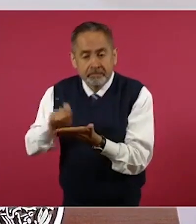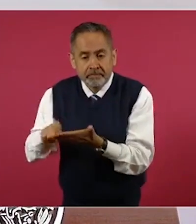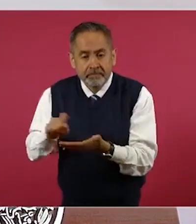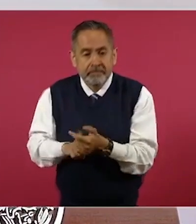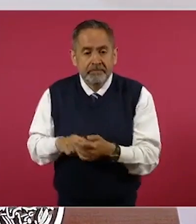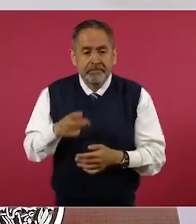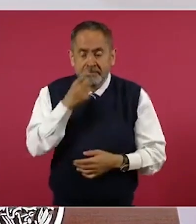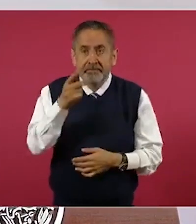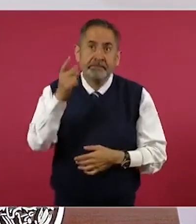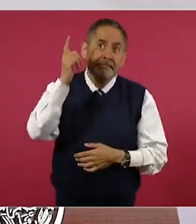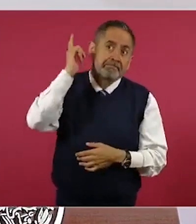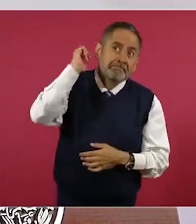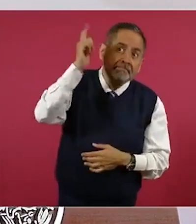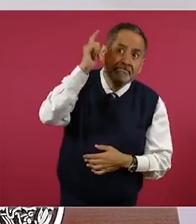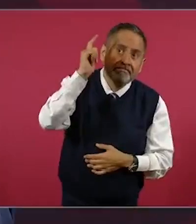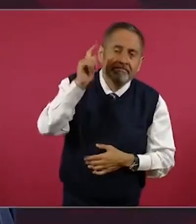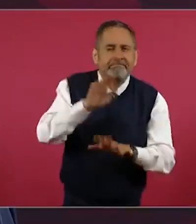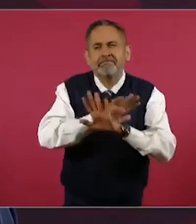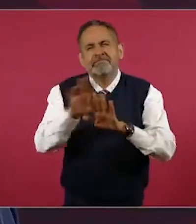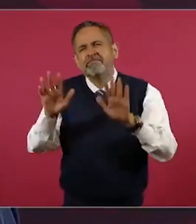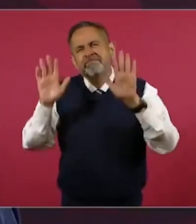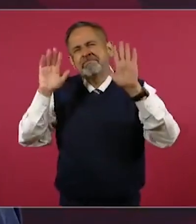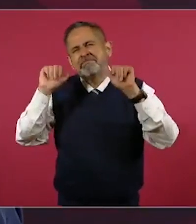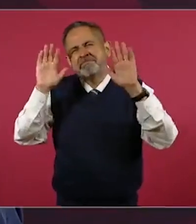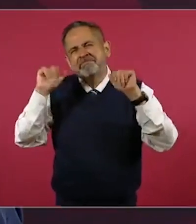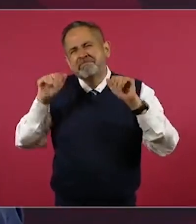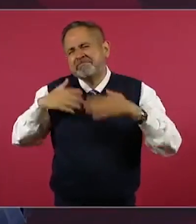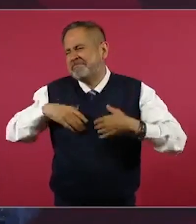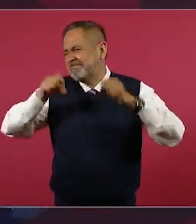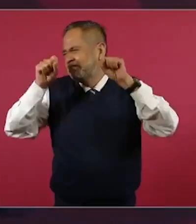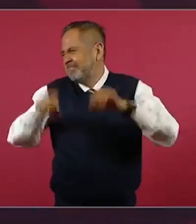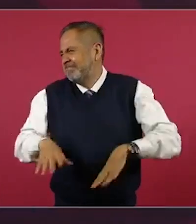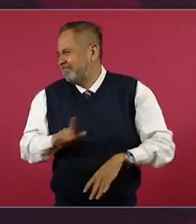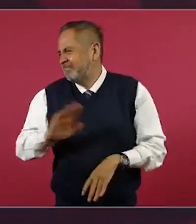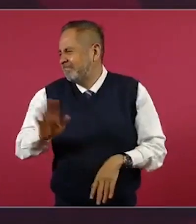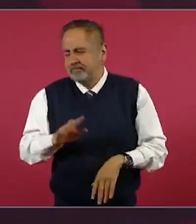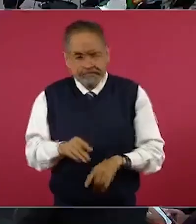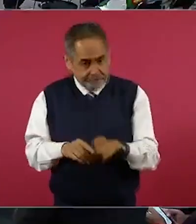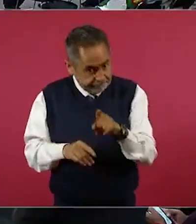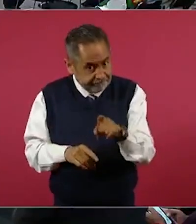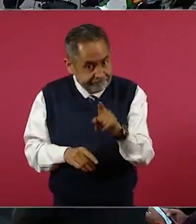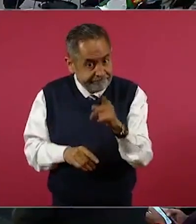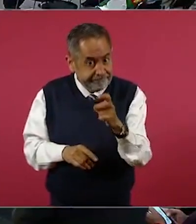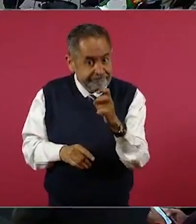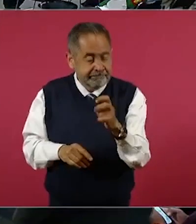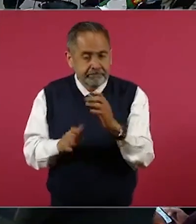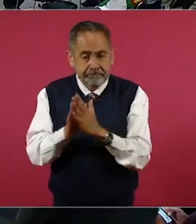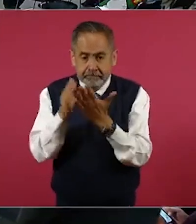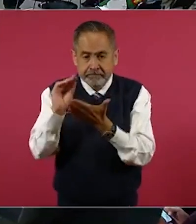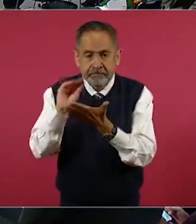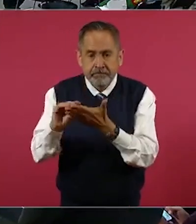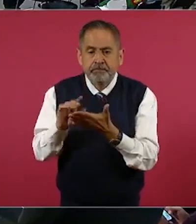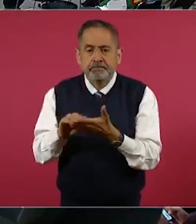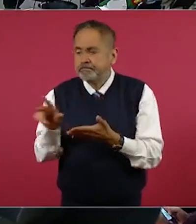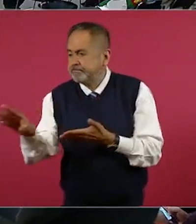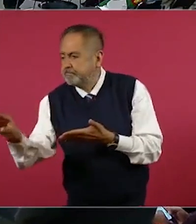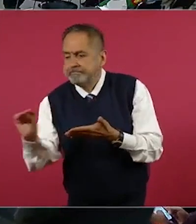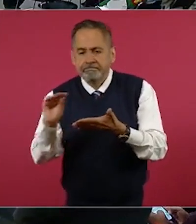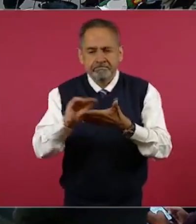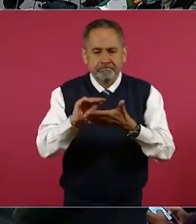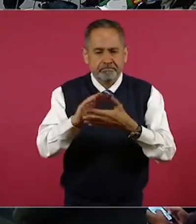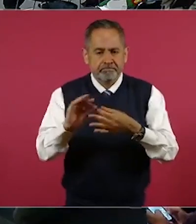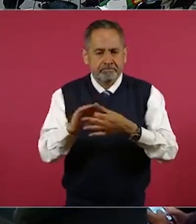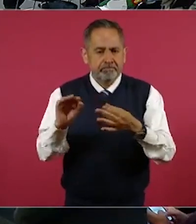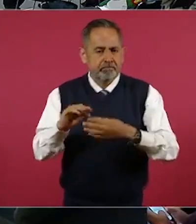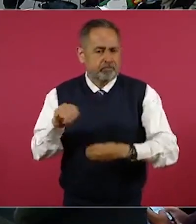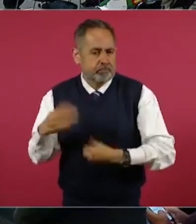a la esperanza y en ese libro hay un poema ustedes saben